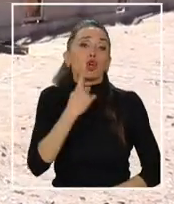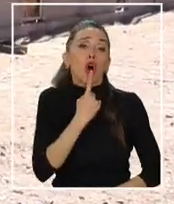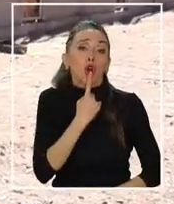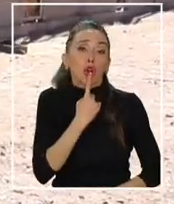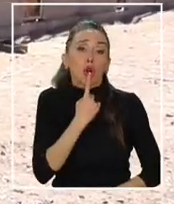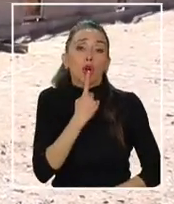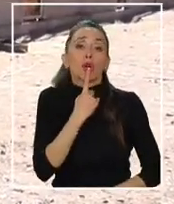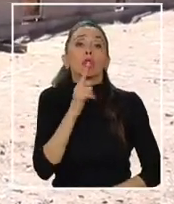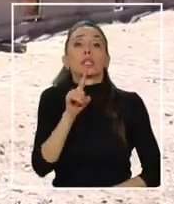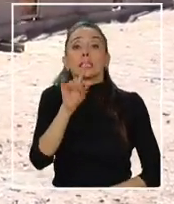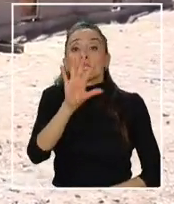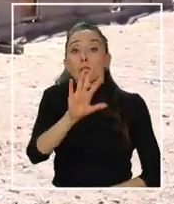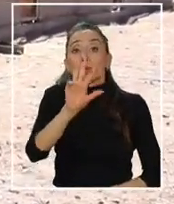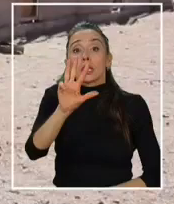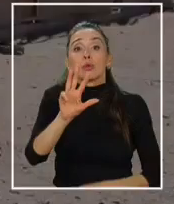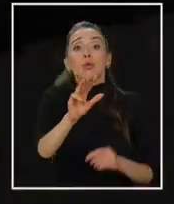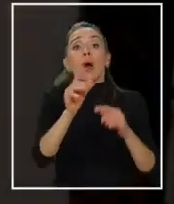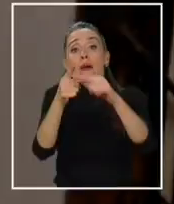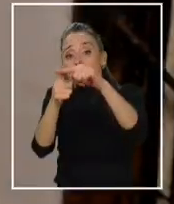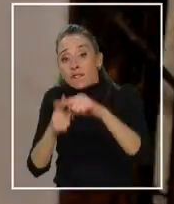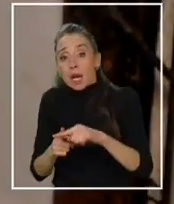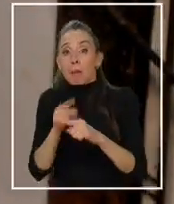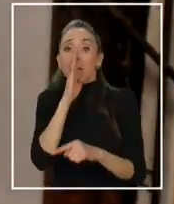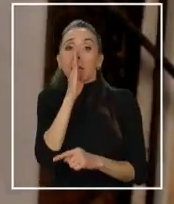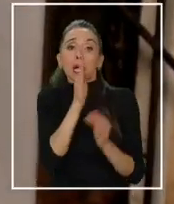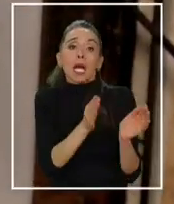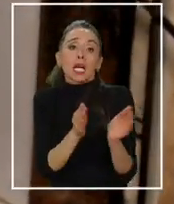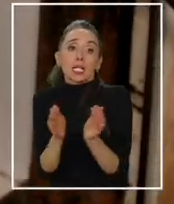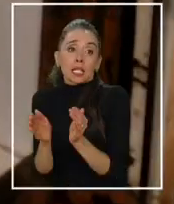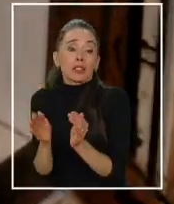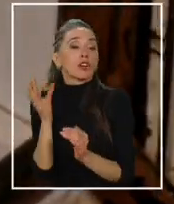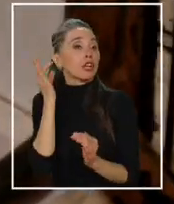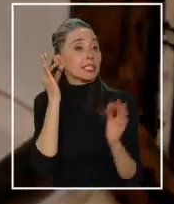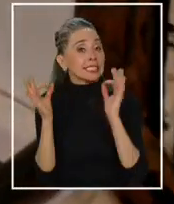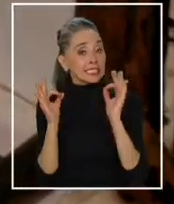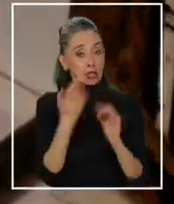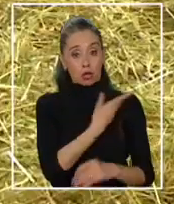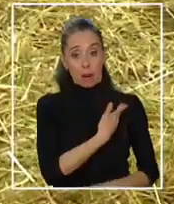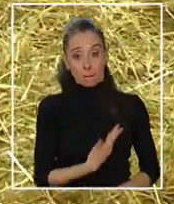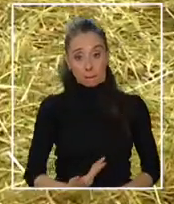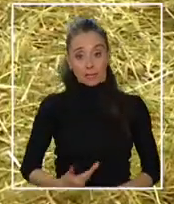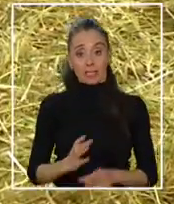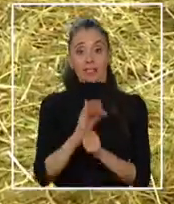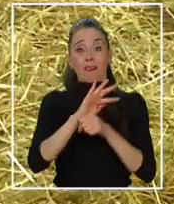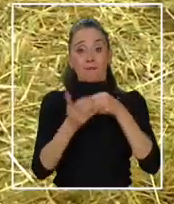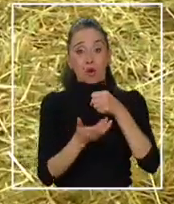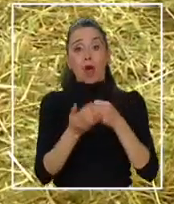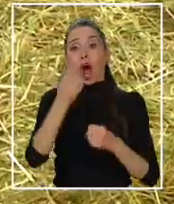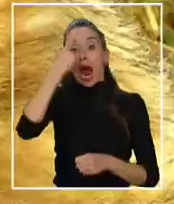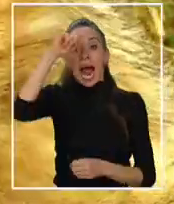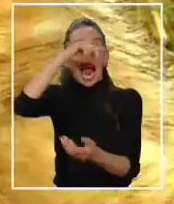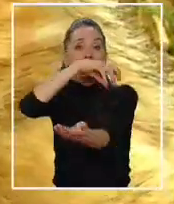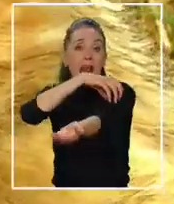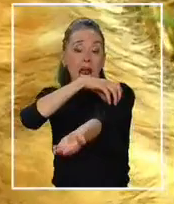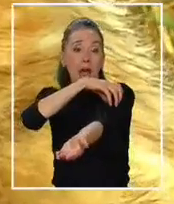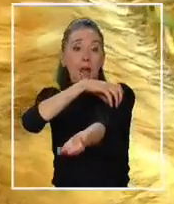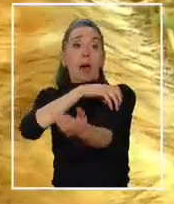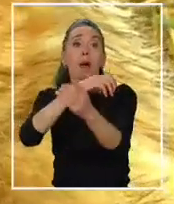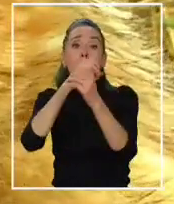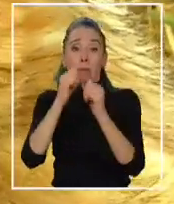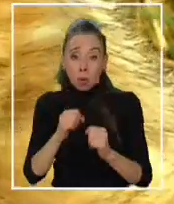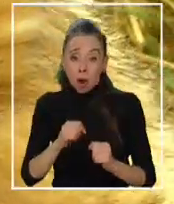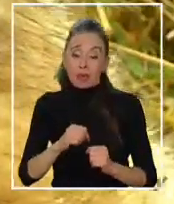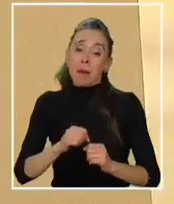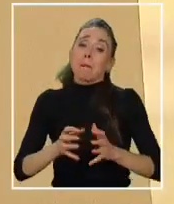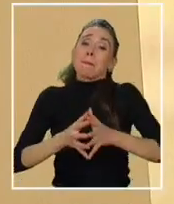sumamos 59 perritos. Una cifra que Francis Rocco, presidenta de esta Fundación de Calama, asegura podría ser